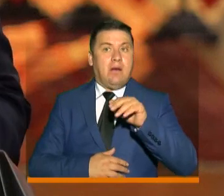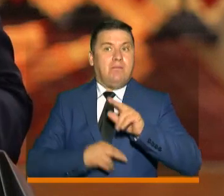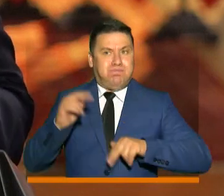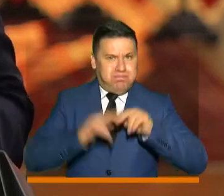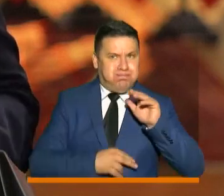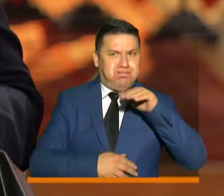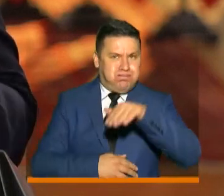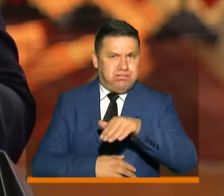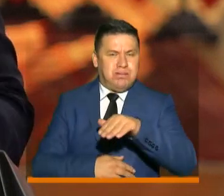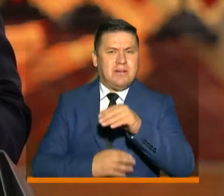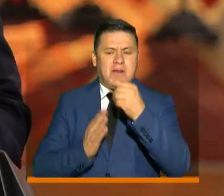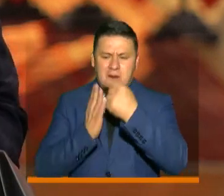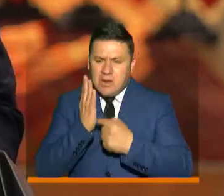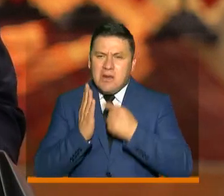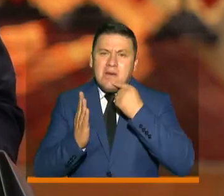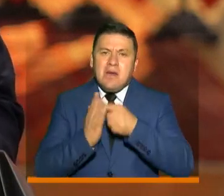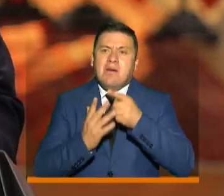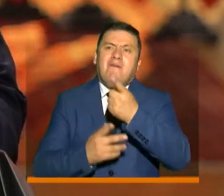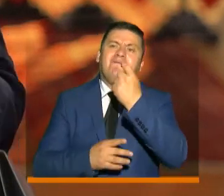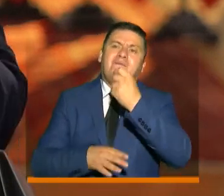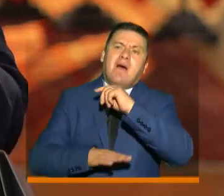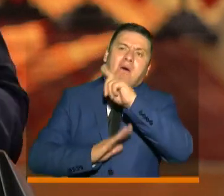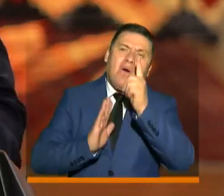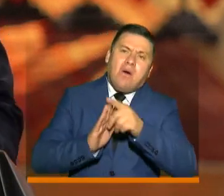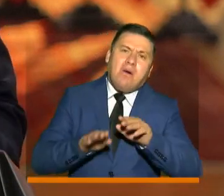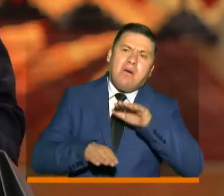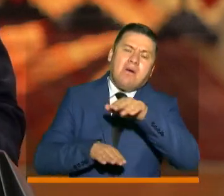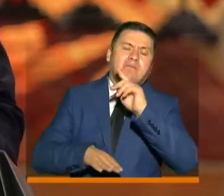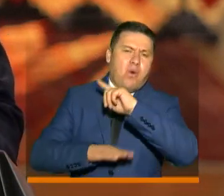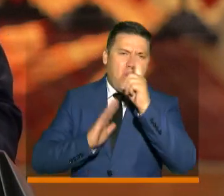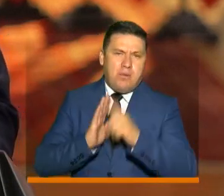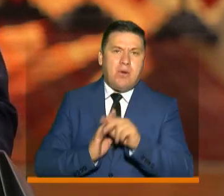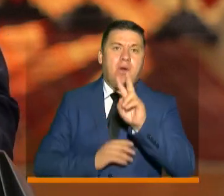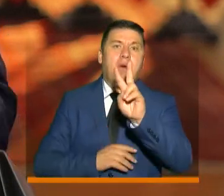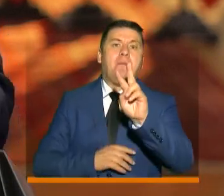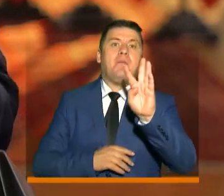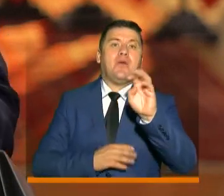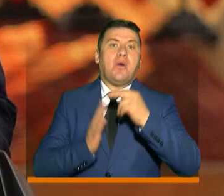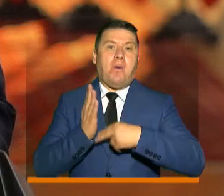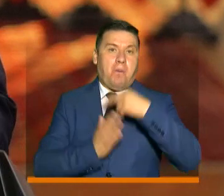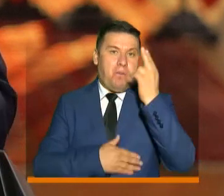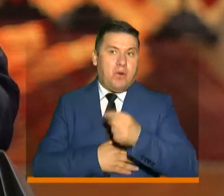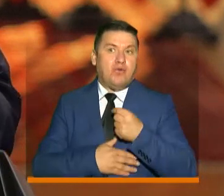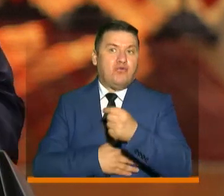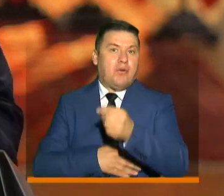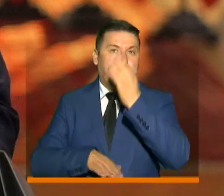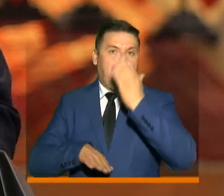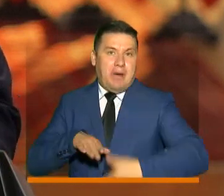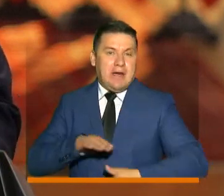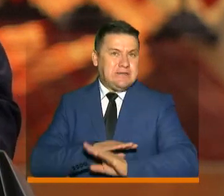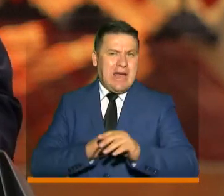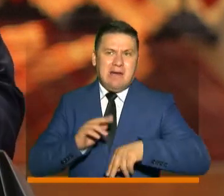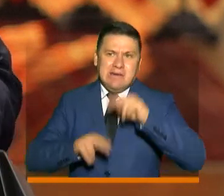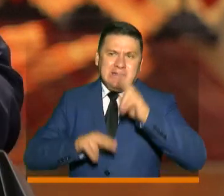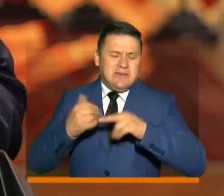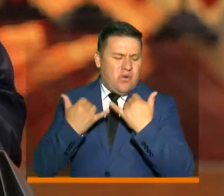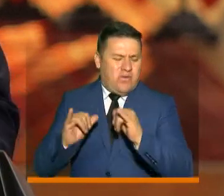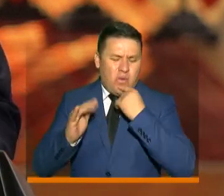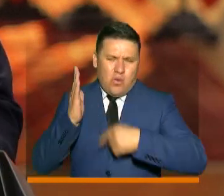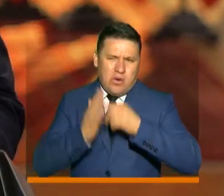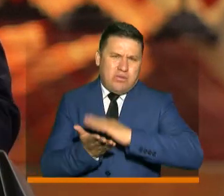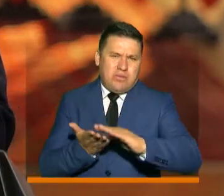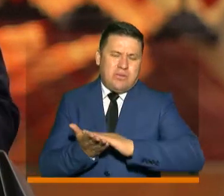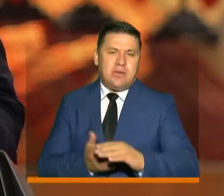dentro de la agenda concluir concluir concluir avanzaremos en la entrega de 28 proyectos que estarán terminadas en nuestro gobierno para